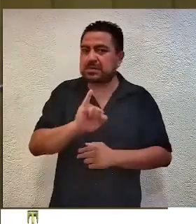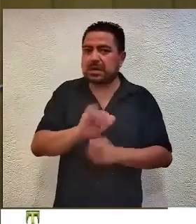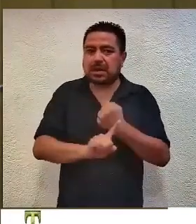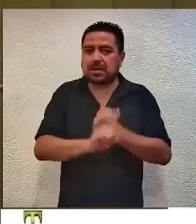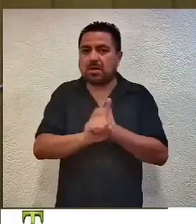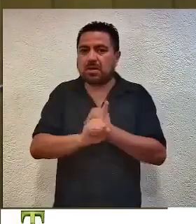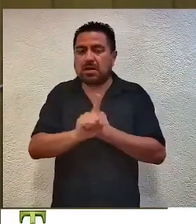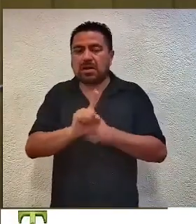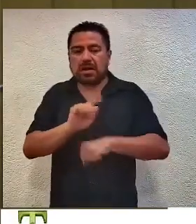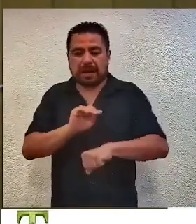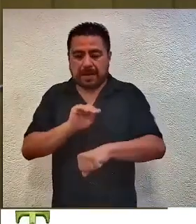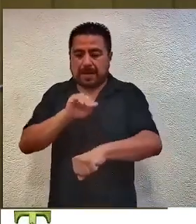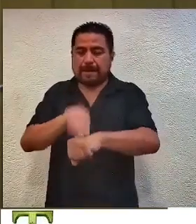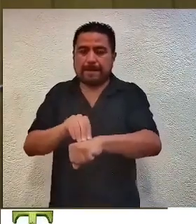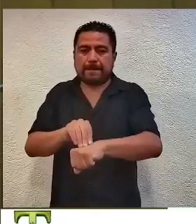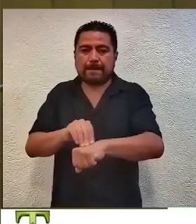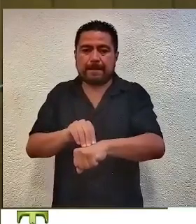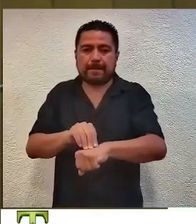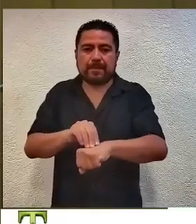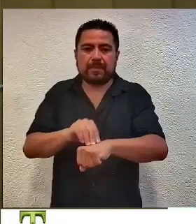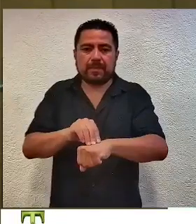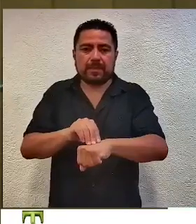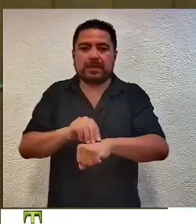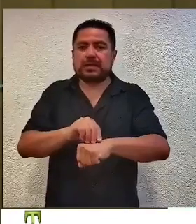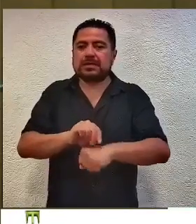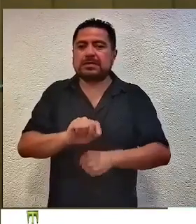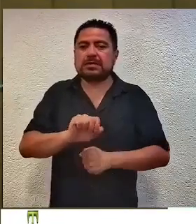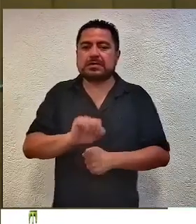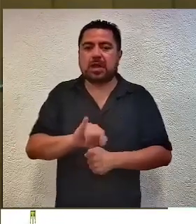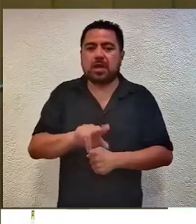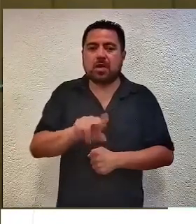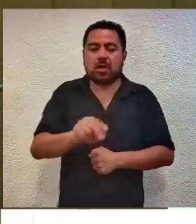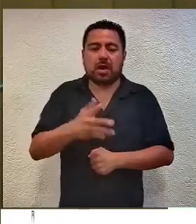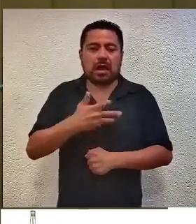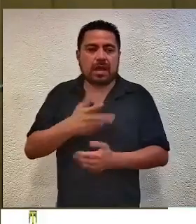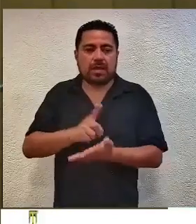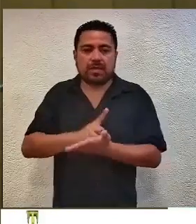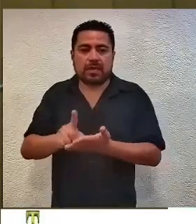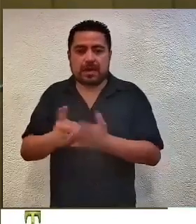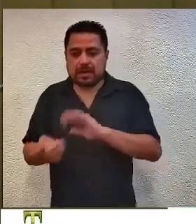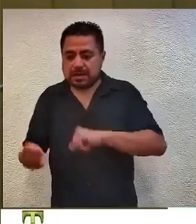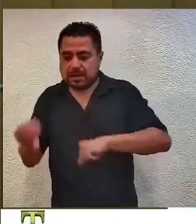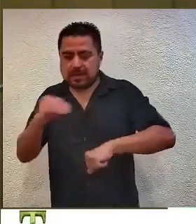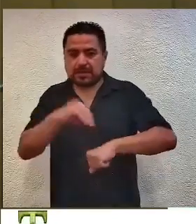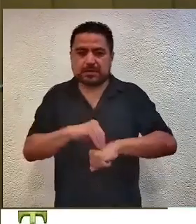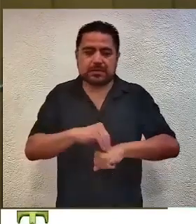resolución impugnada se encuentra o no se encuentra ajustada a derecho.